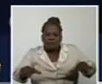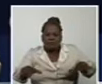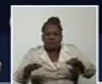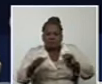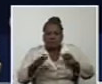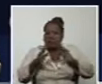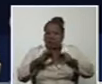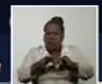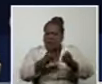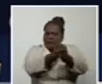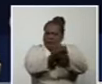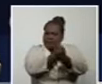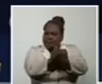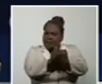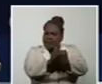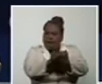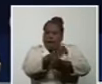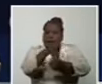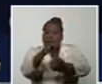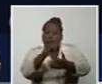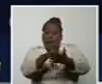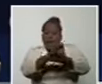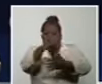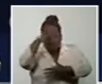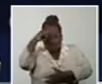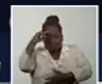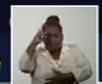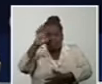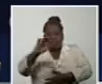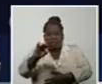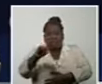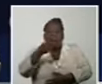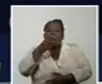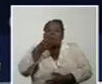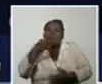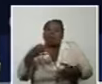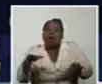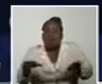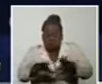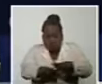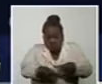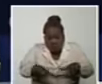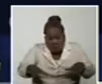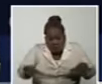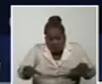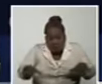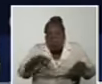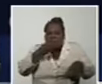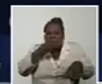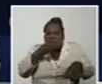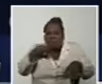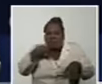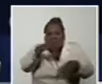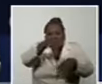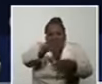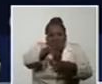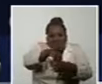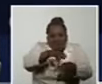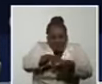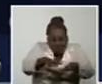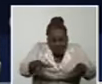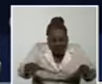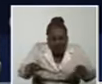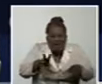riesgo, la OMS no descarta que estas superficies pudieran tener el virus. Por lo tanto, es